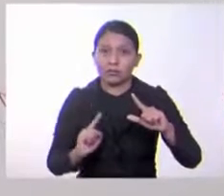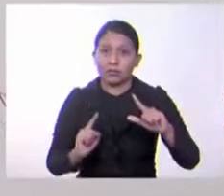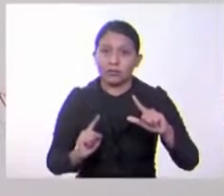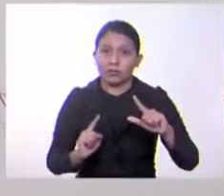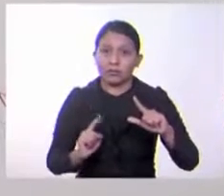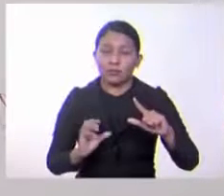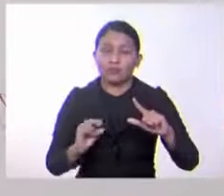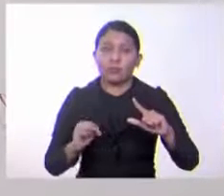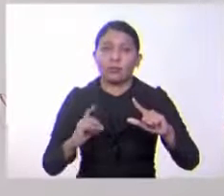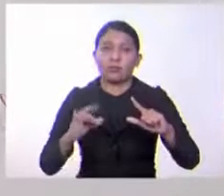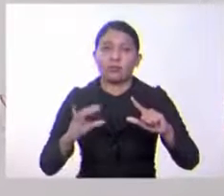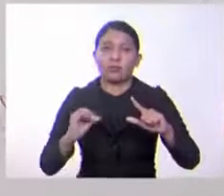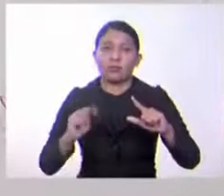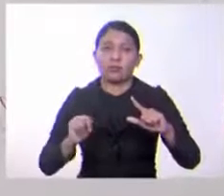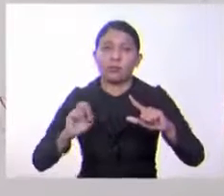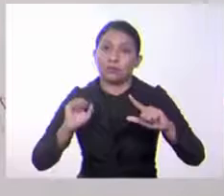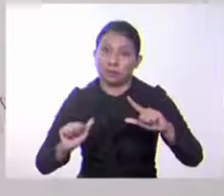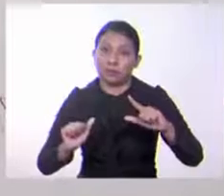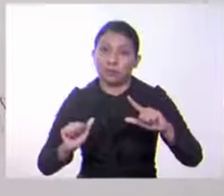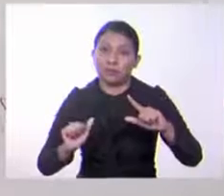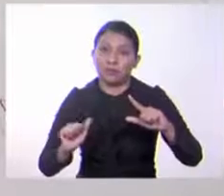la condición A.